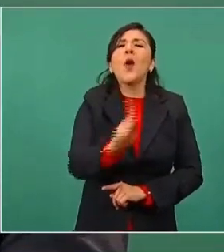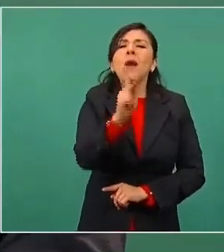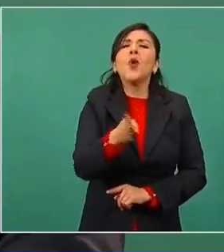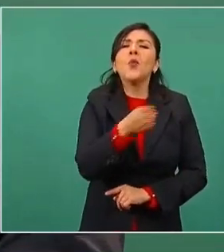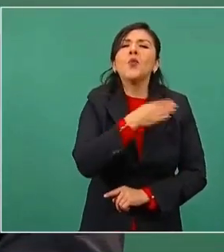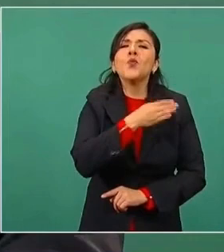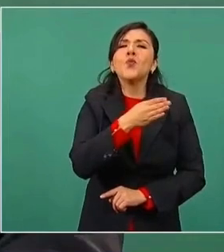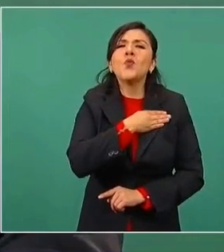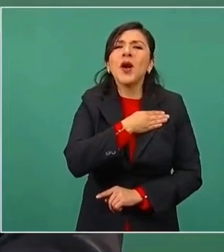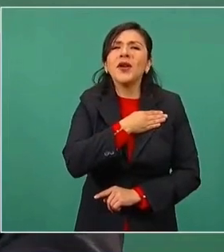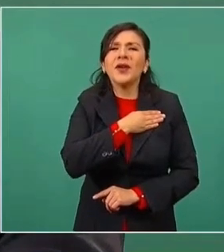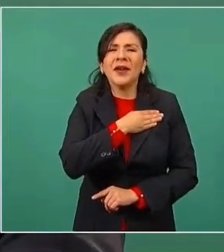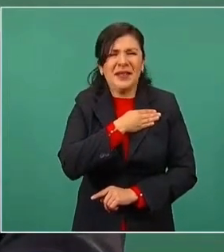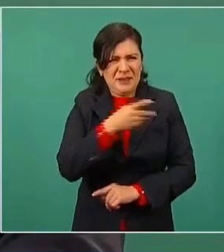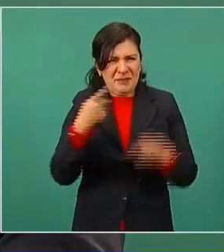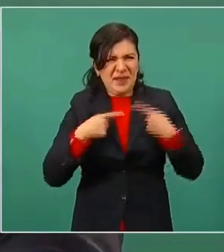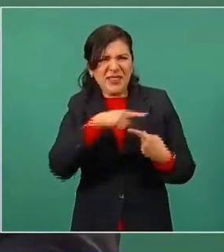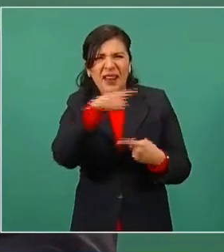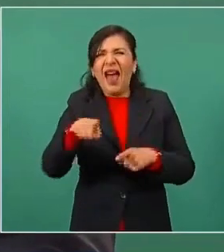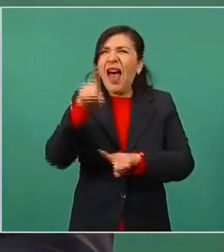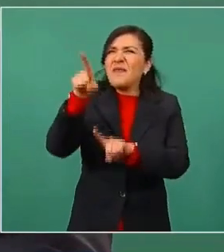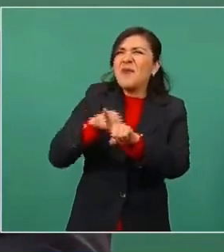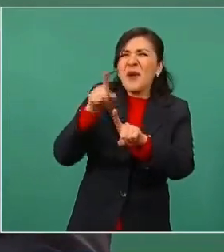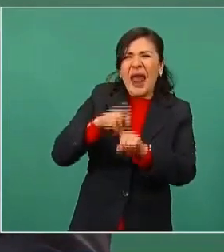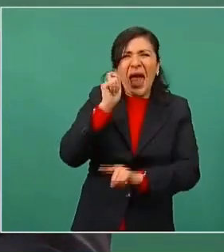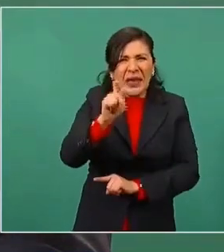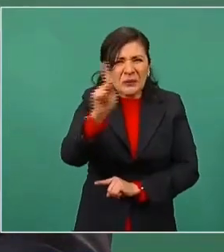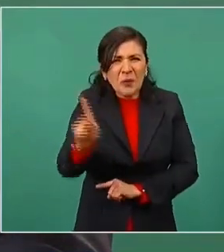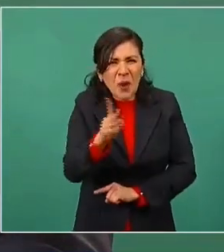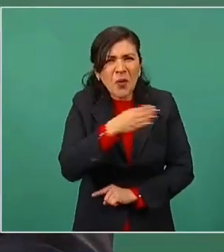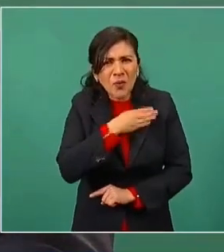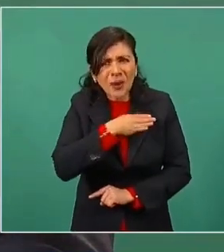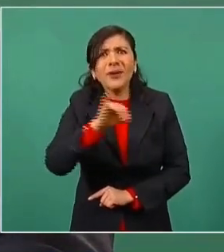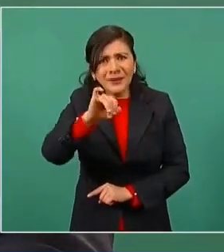existe el pueblo bueno.